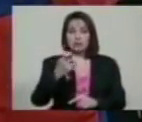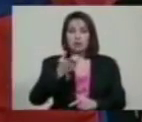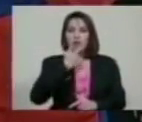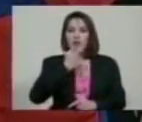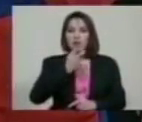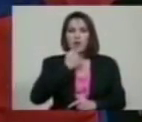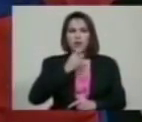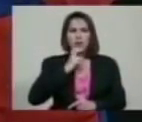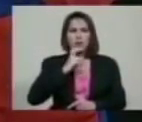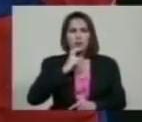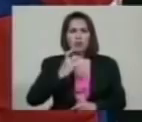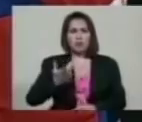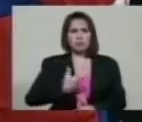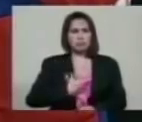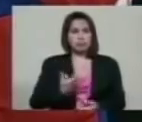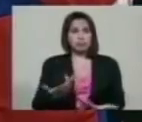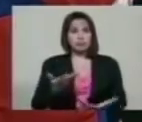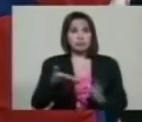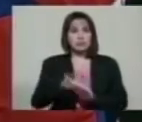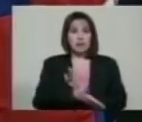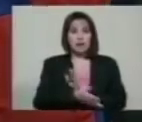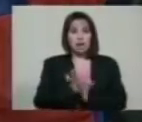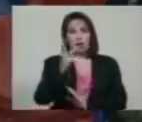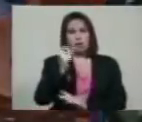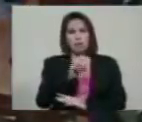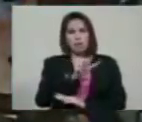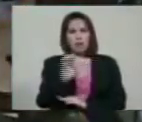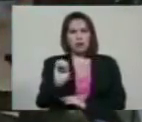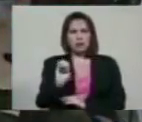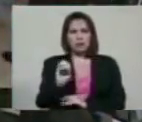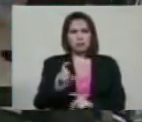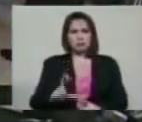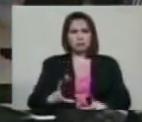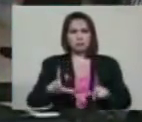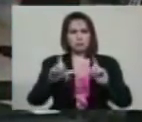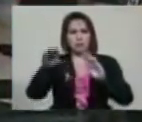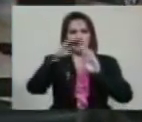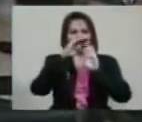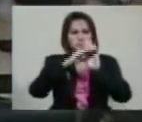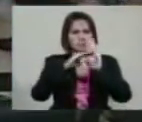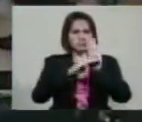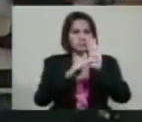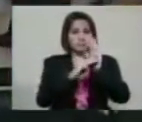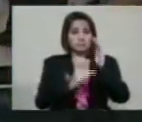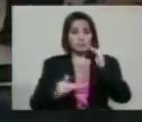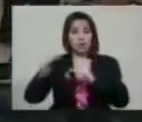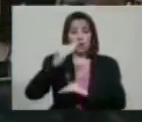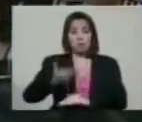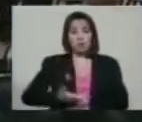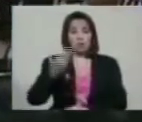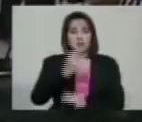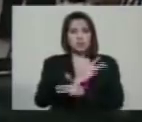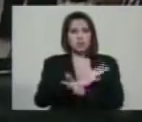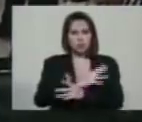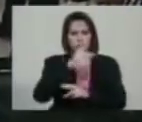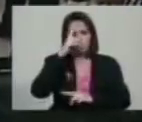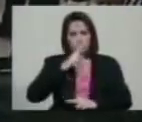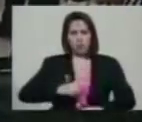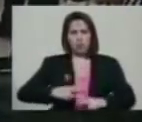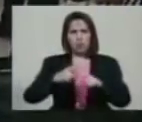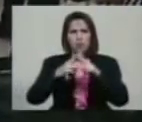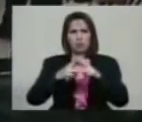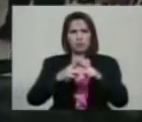nuestro país en el número 40 del medallero de estos importantes juegos. Un reconocimiento sin